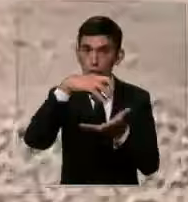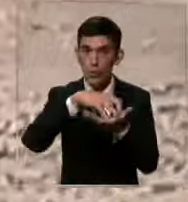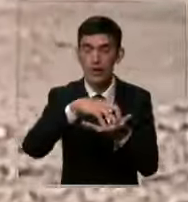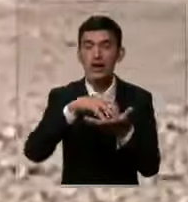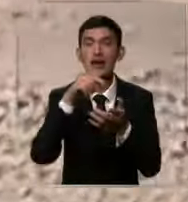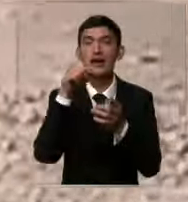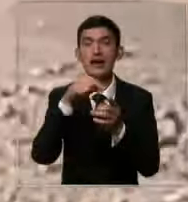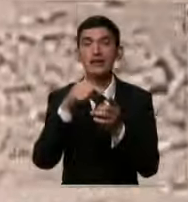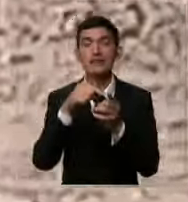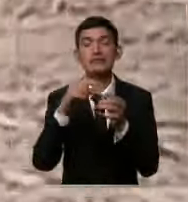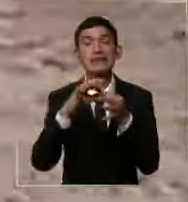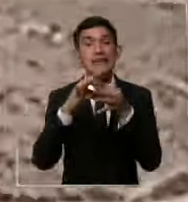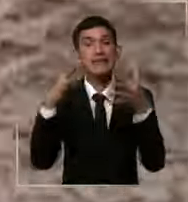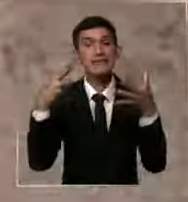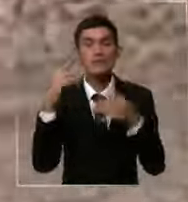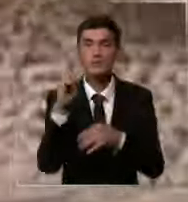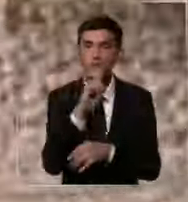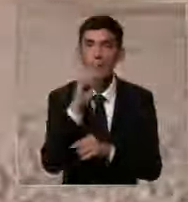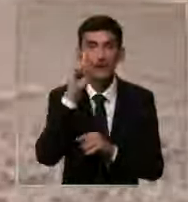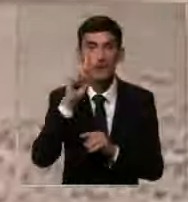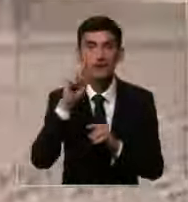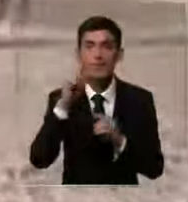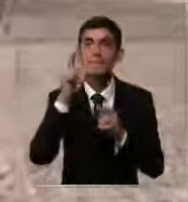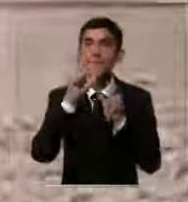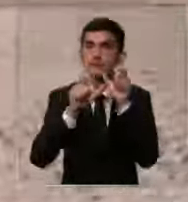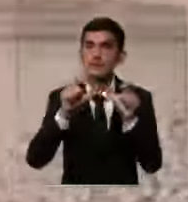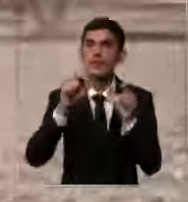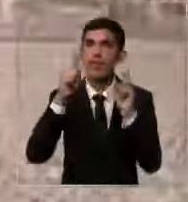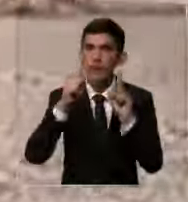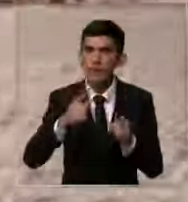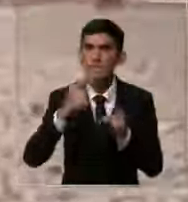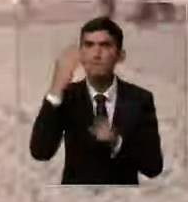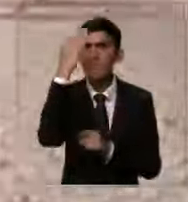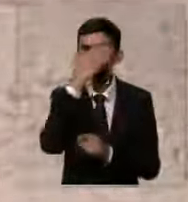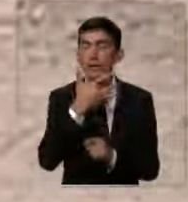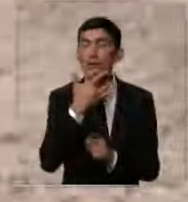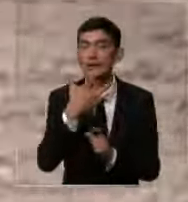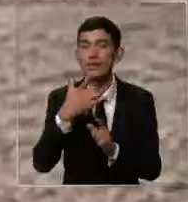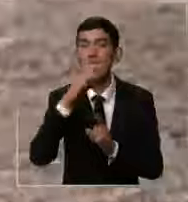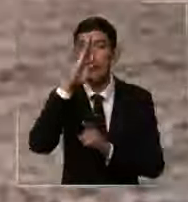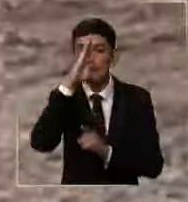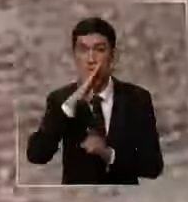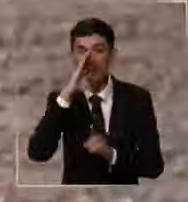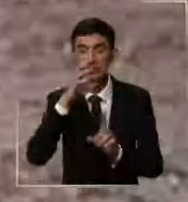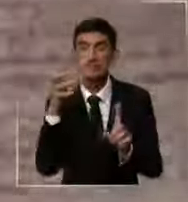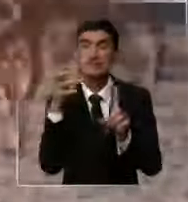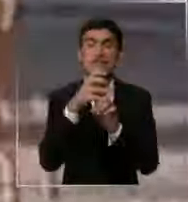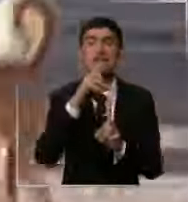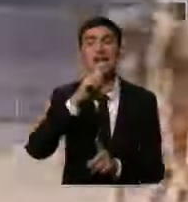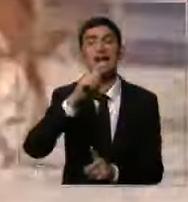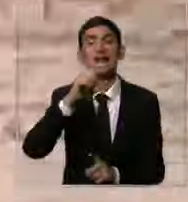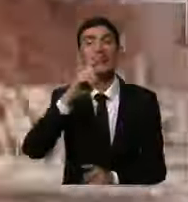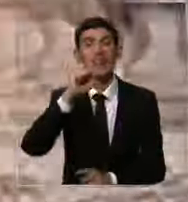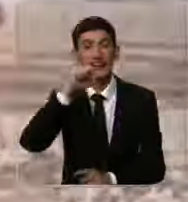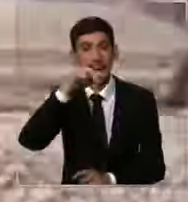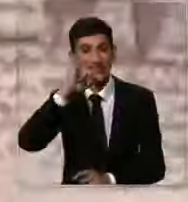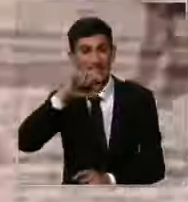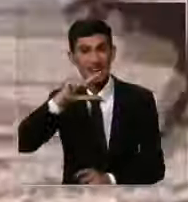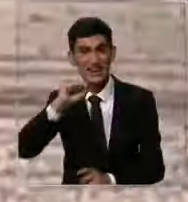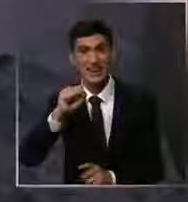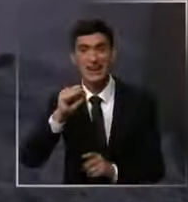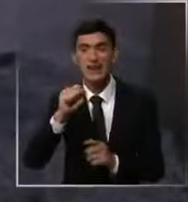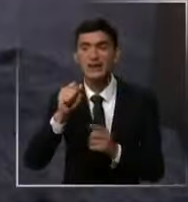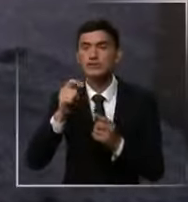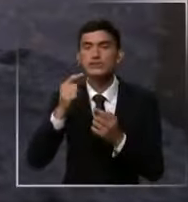no pasó a mayores, acrecentó la preocupación, sobre todo porque los canes que atacaron a Daniela Gamboa aún no han sido